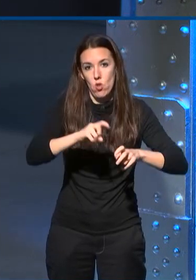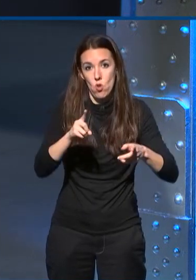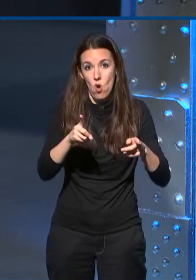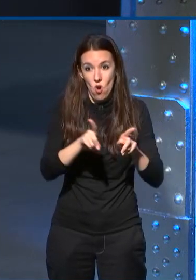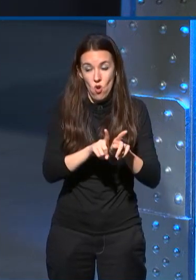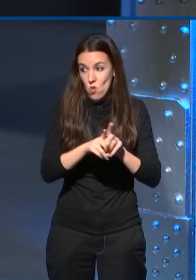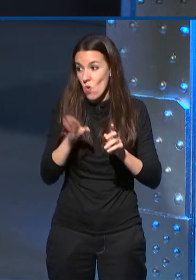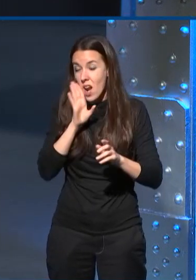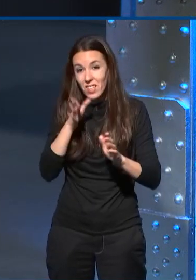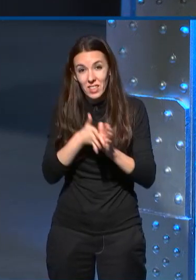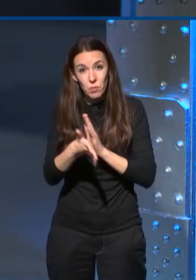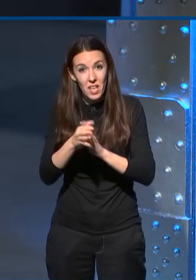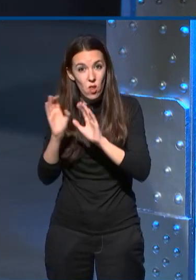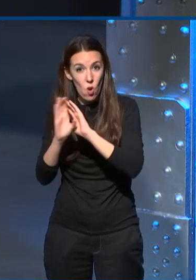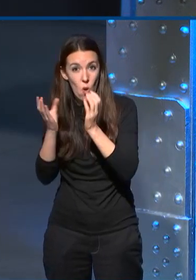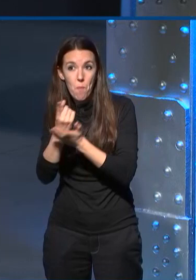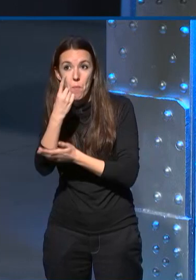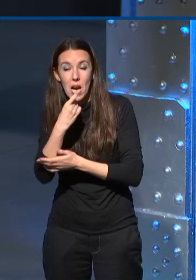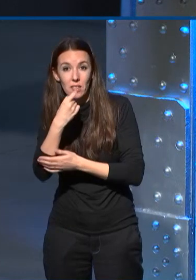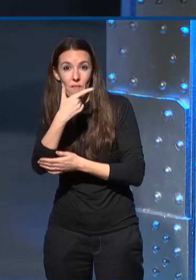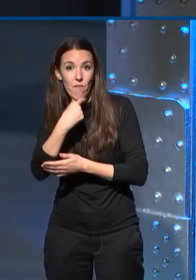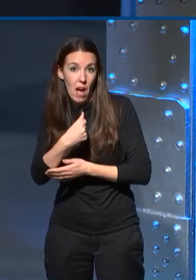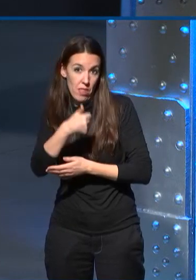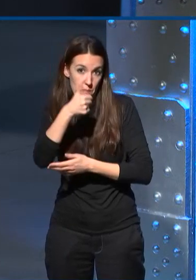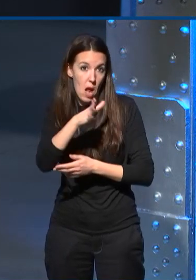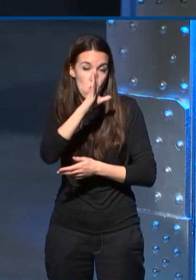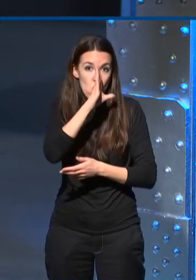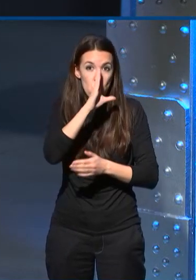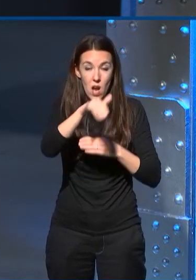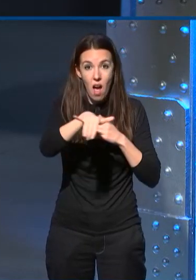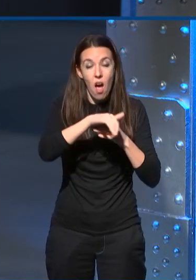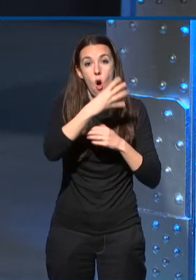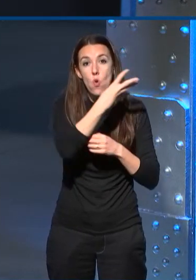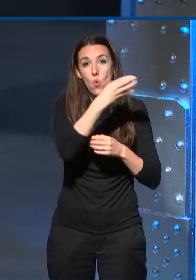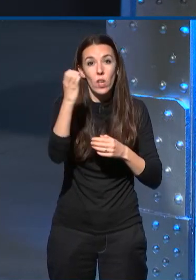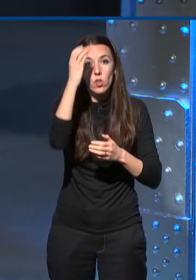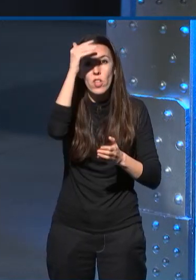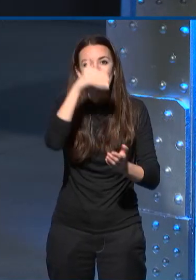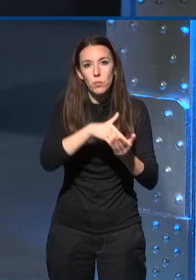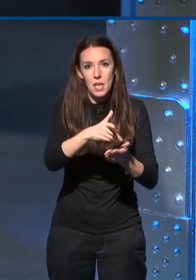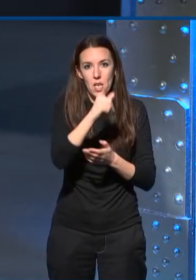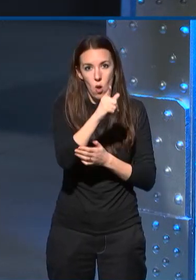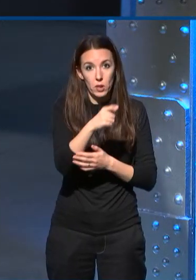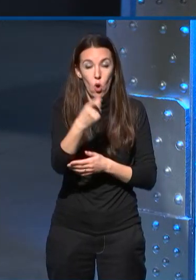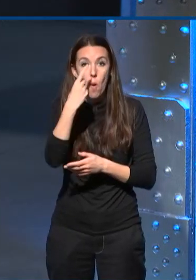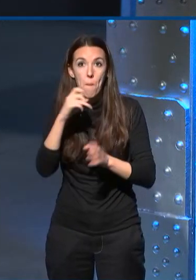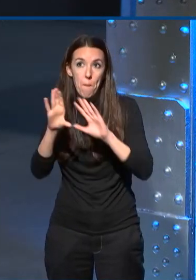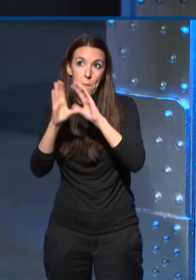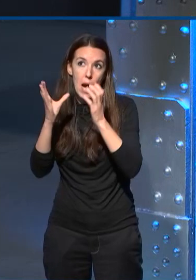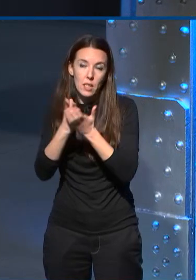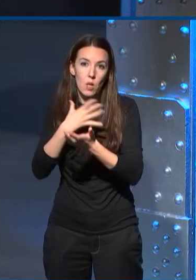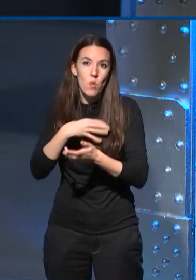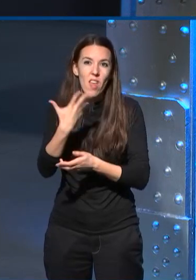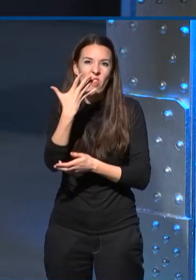contado Ignacio de Marte, pero mucho más fácil. La Luna está a 400.000 kilómetros. Marte, en el mejor de los casos,